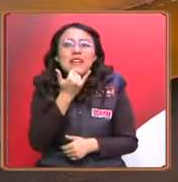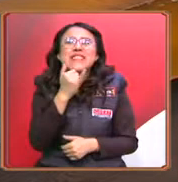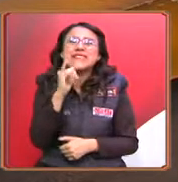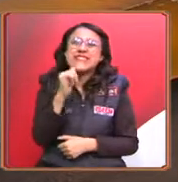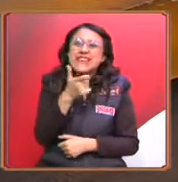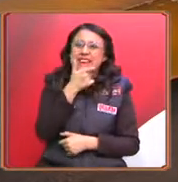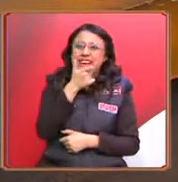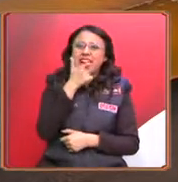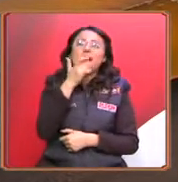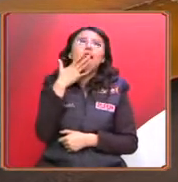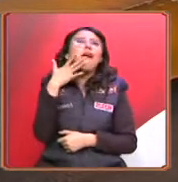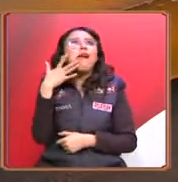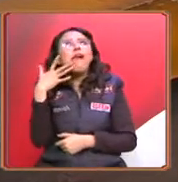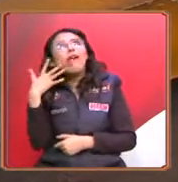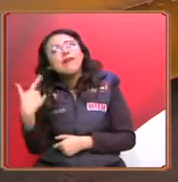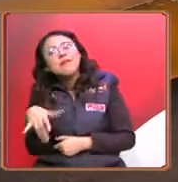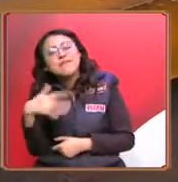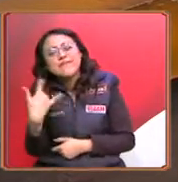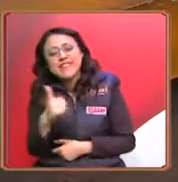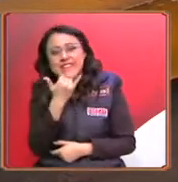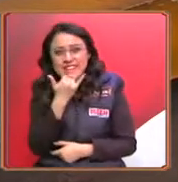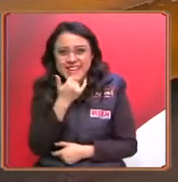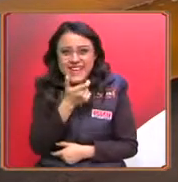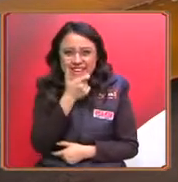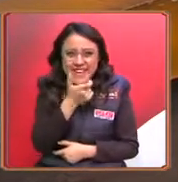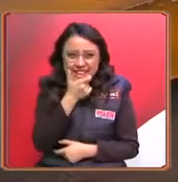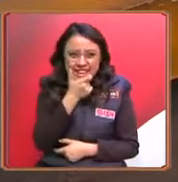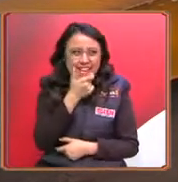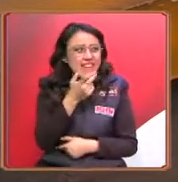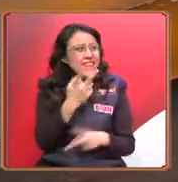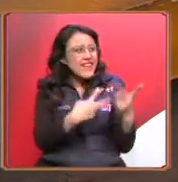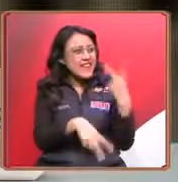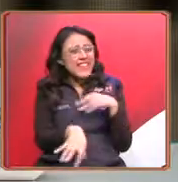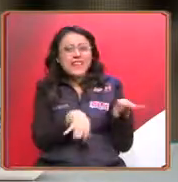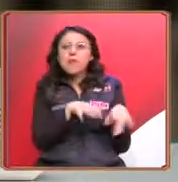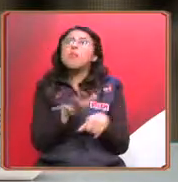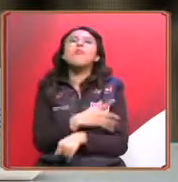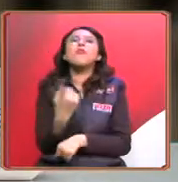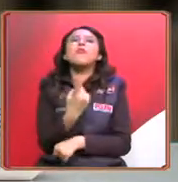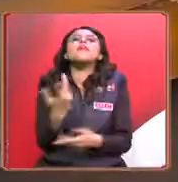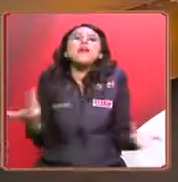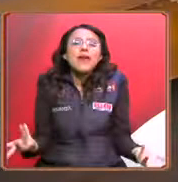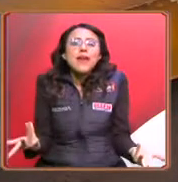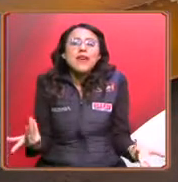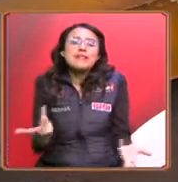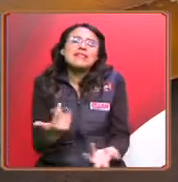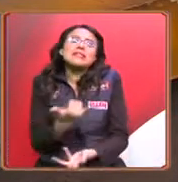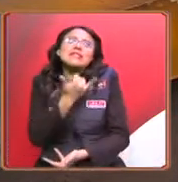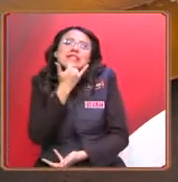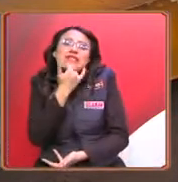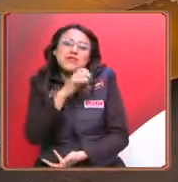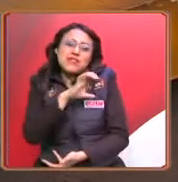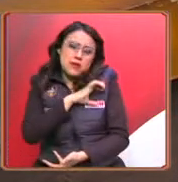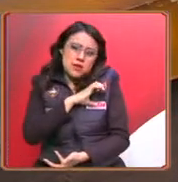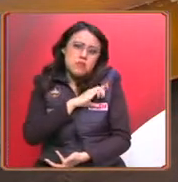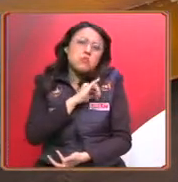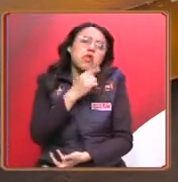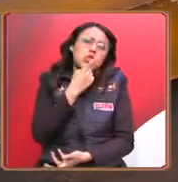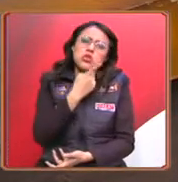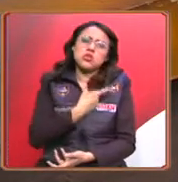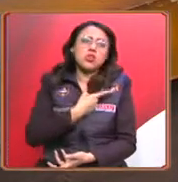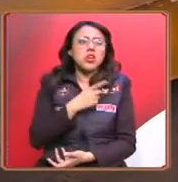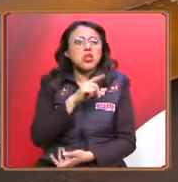estaba saliendo un poquito la babita, pero no se preocupe, señor. ¿Por qué eres así? Yo vengo a trabajar. ¿Pero por qué eres así? Ya ve, señor, estoy consentido. Aunque usted diga